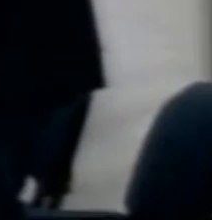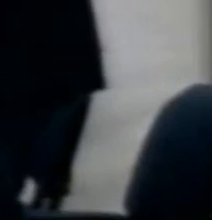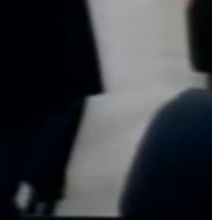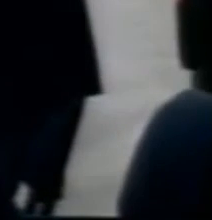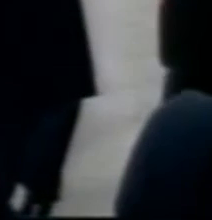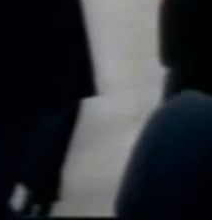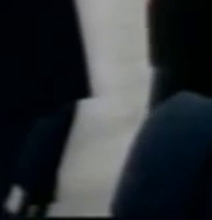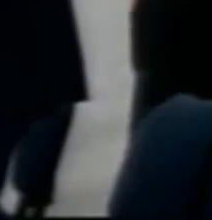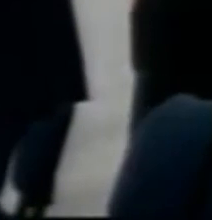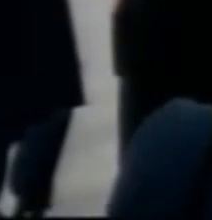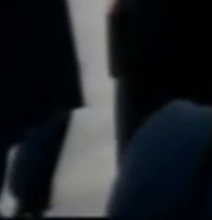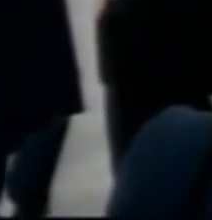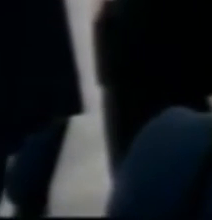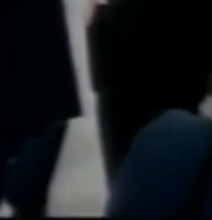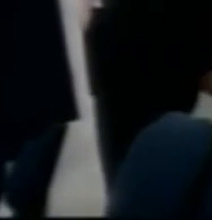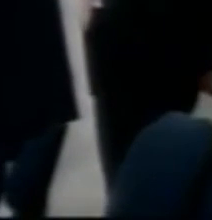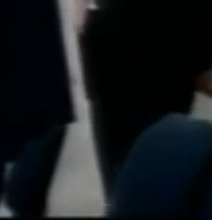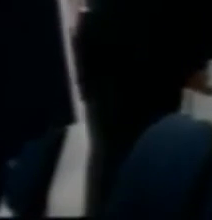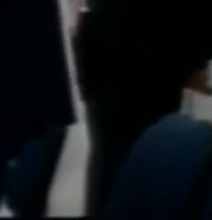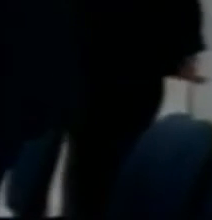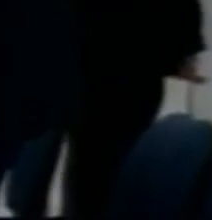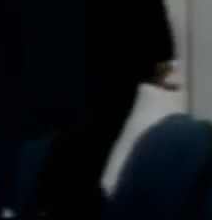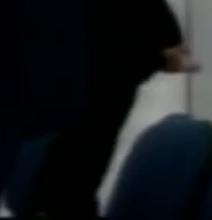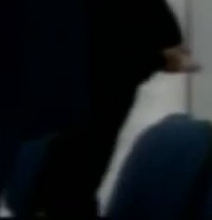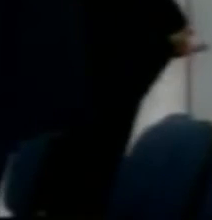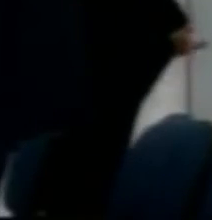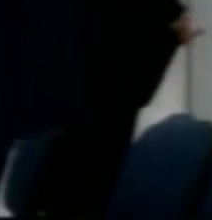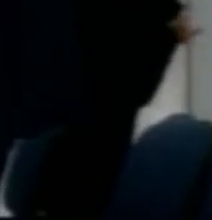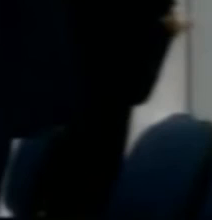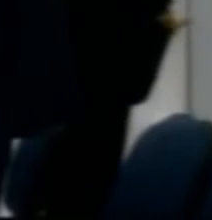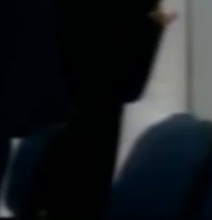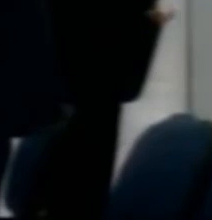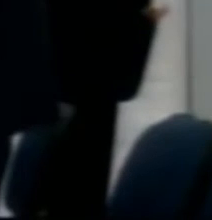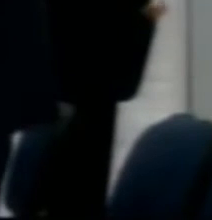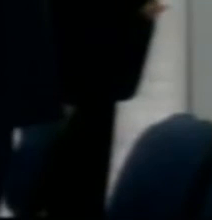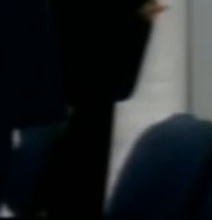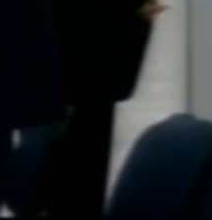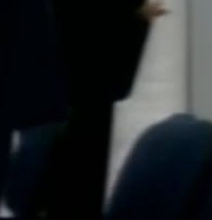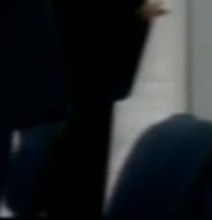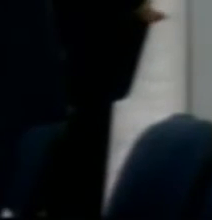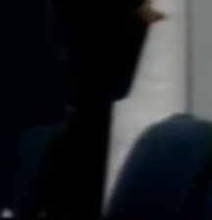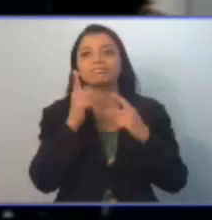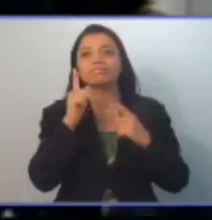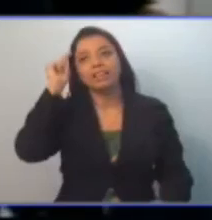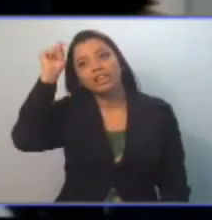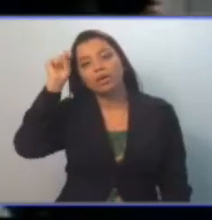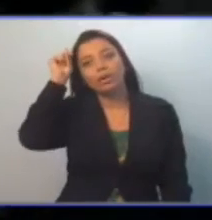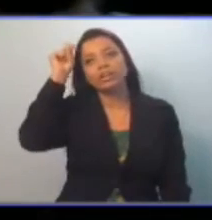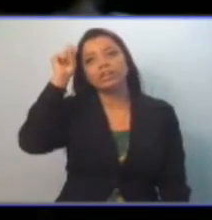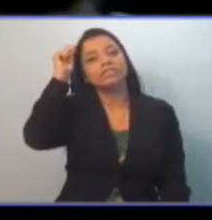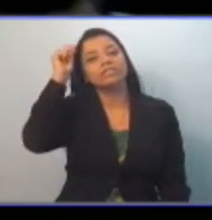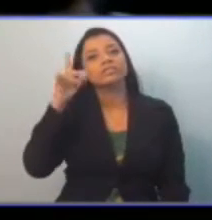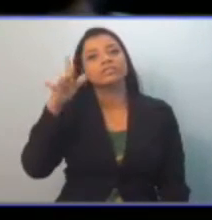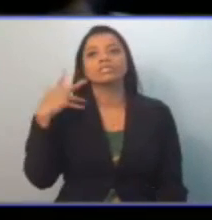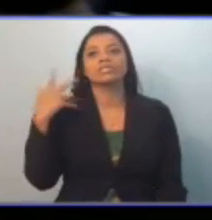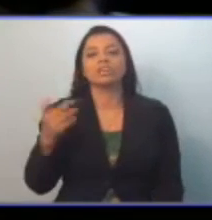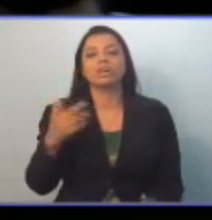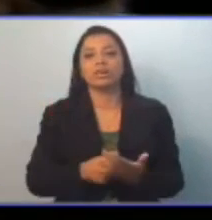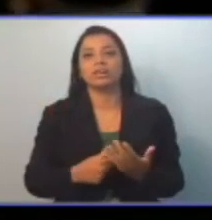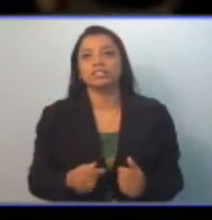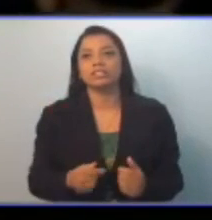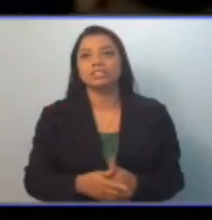que ha tenido el licenciado, una entrevista bastante teórica, muy girando alrededor de las diferentes corrientes